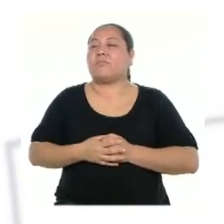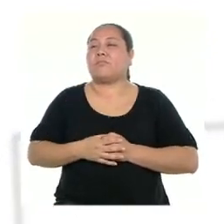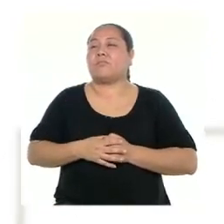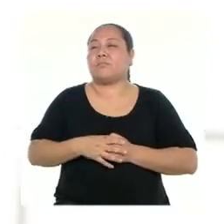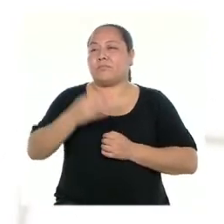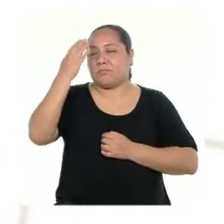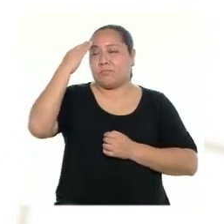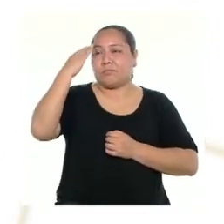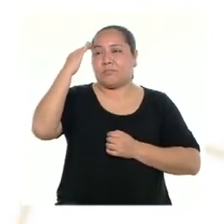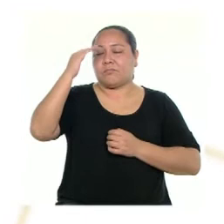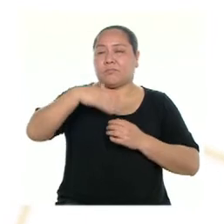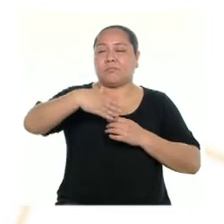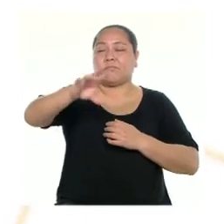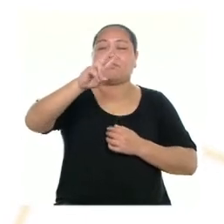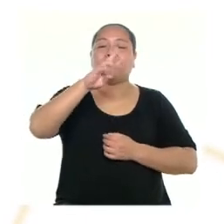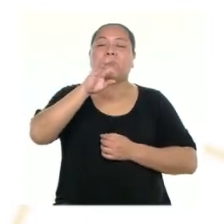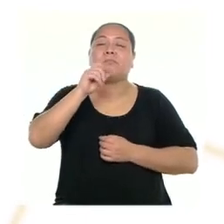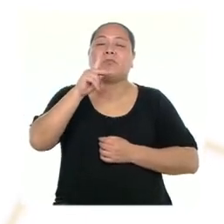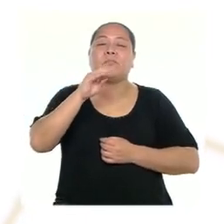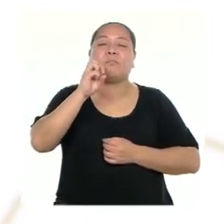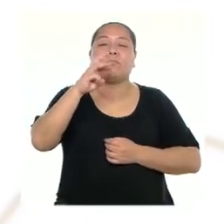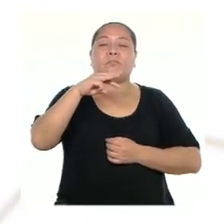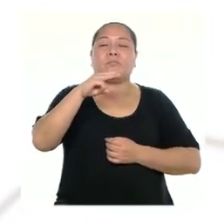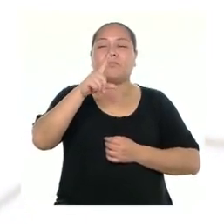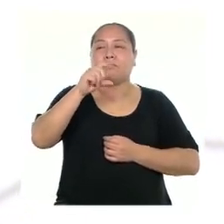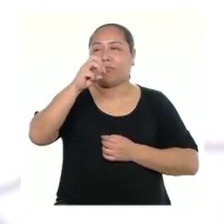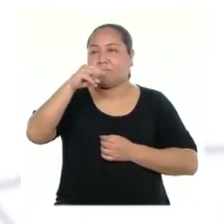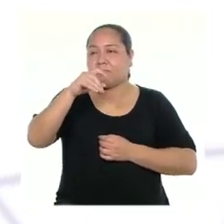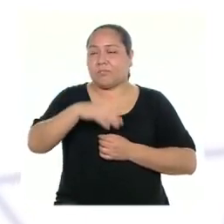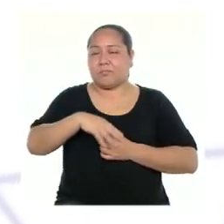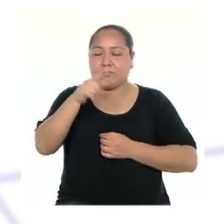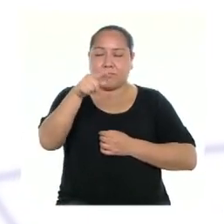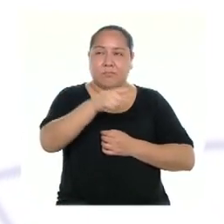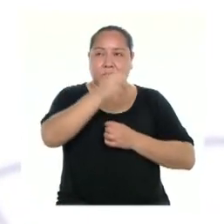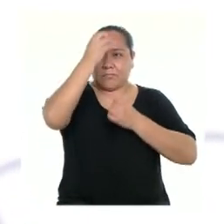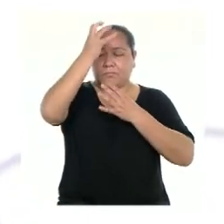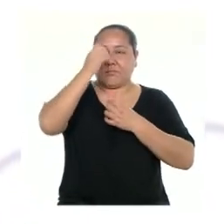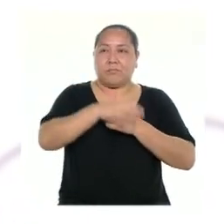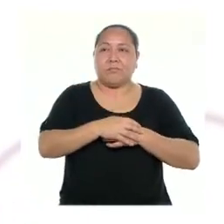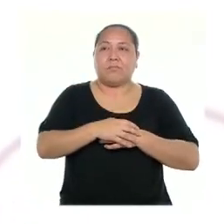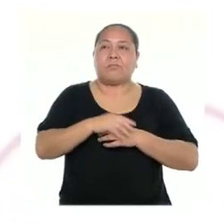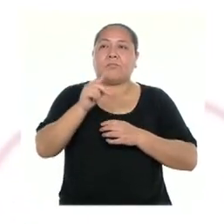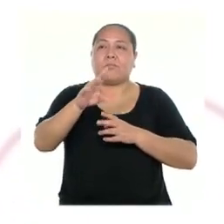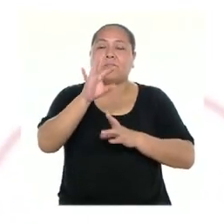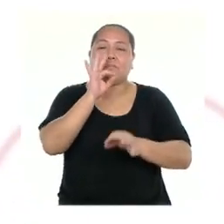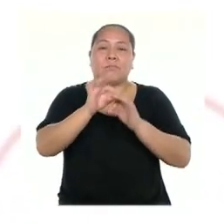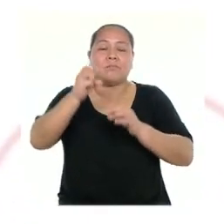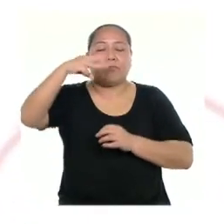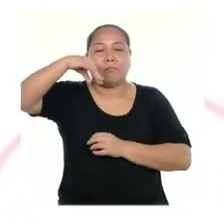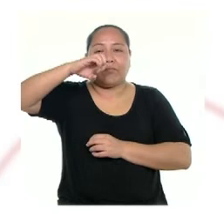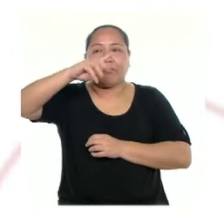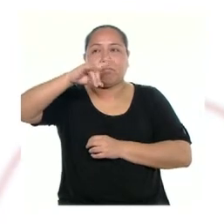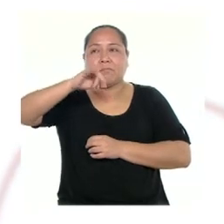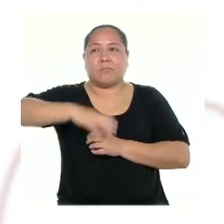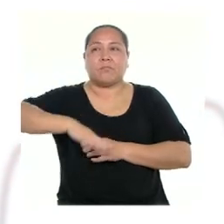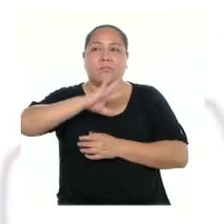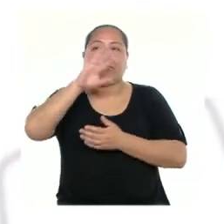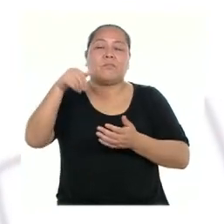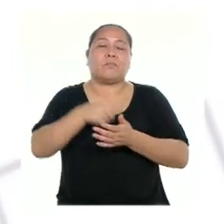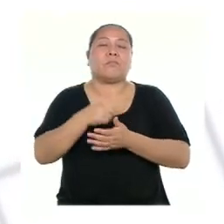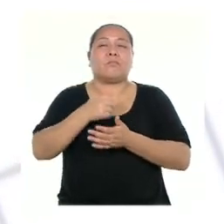realidad. Con esos datos de la realidad de la superficie, hallamos su medida o el área de todo